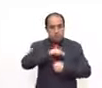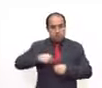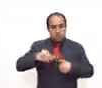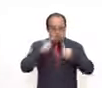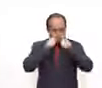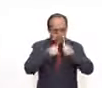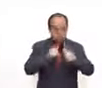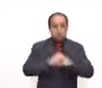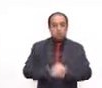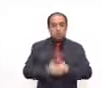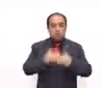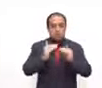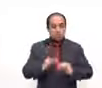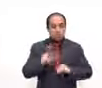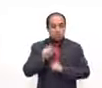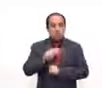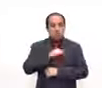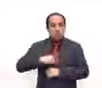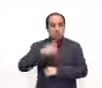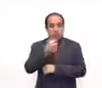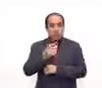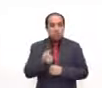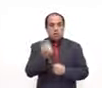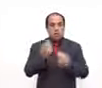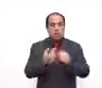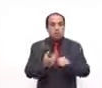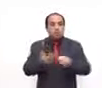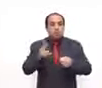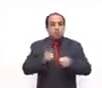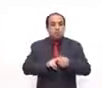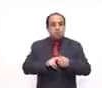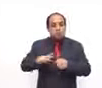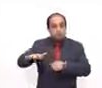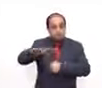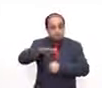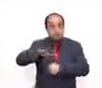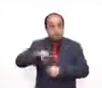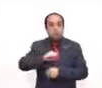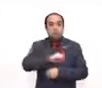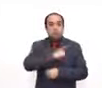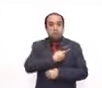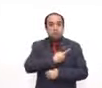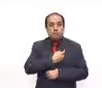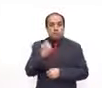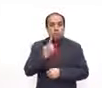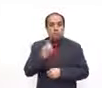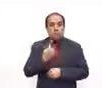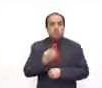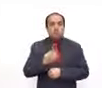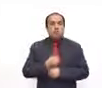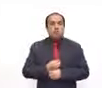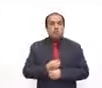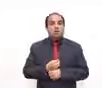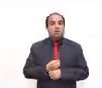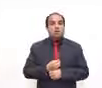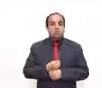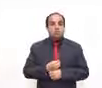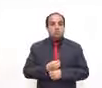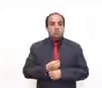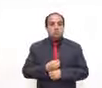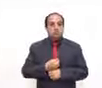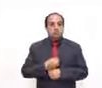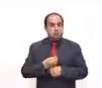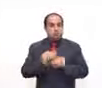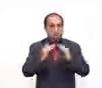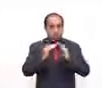También les hemos comentado, hay cierto tipo de hospitales y sectores de salud donde la residencia es aún más notable